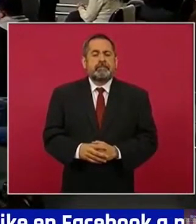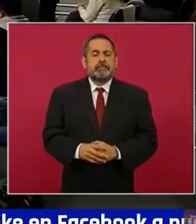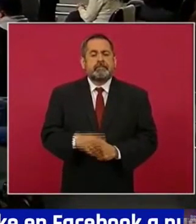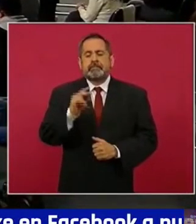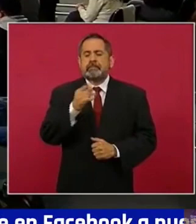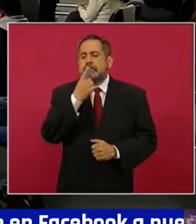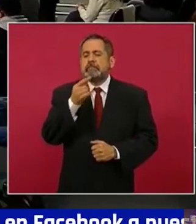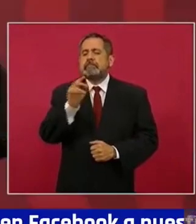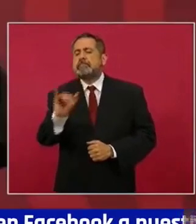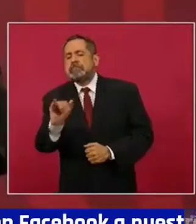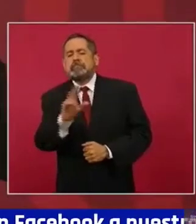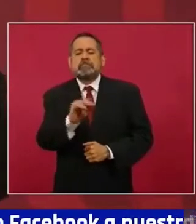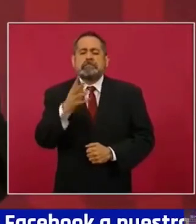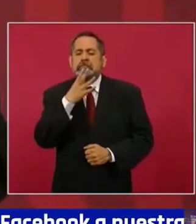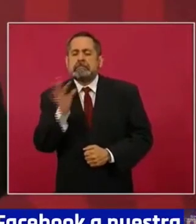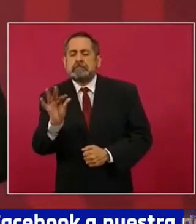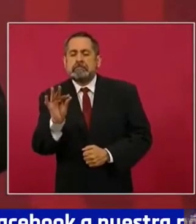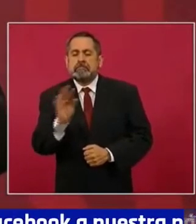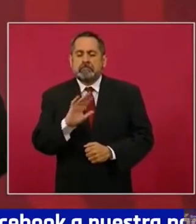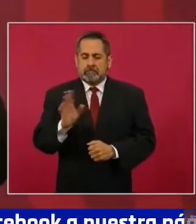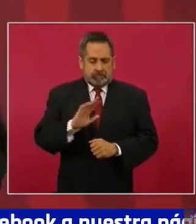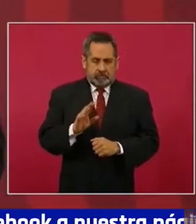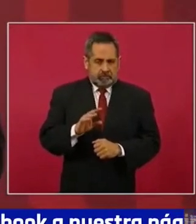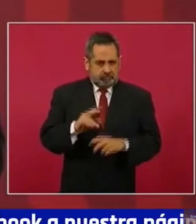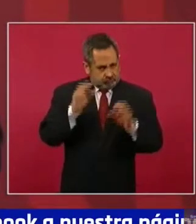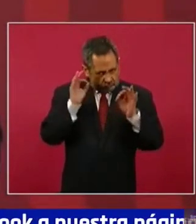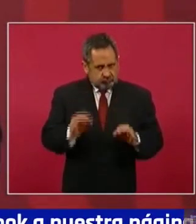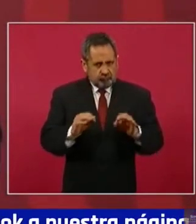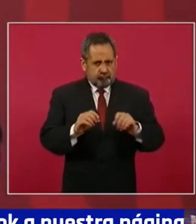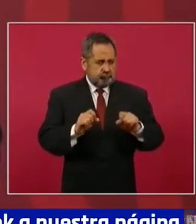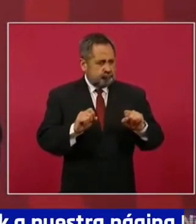no así de bote pronto,